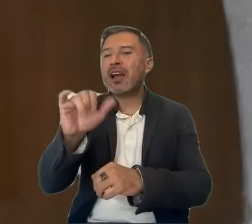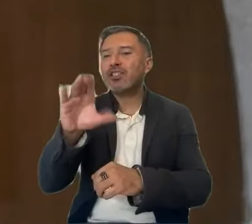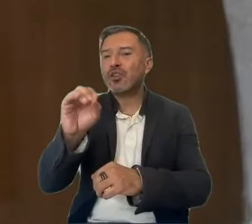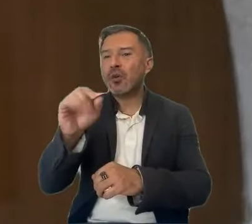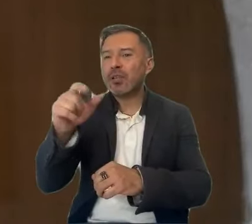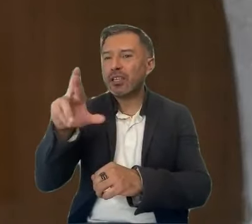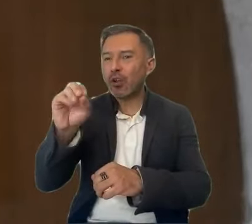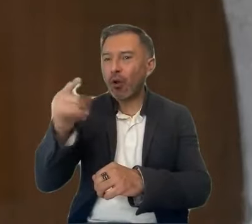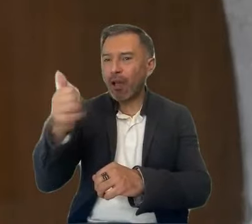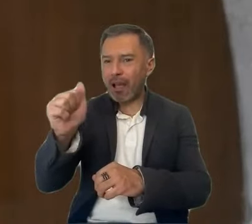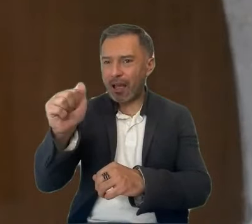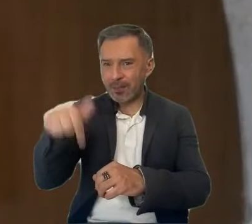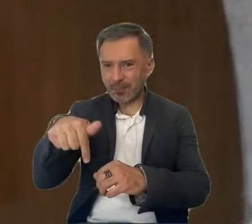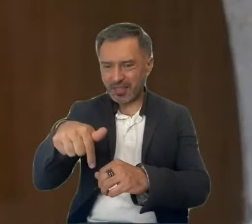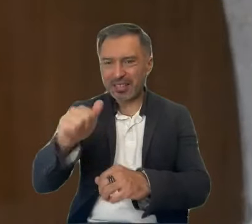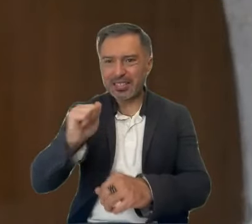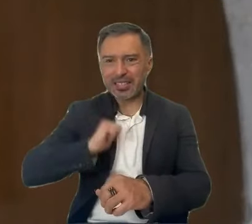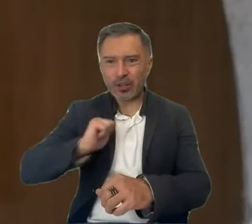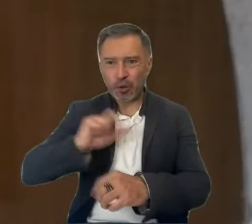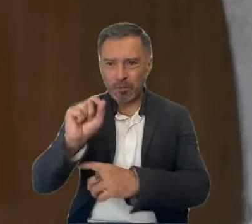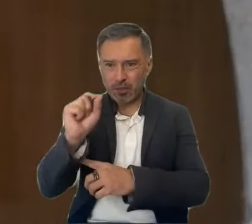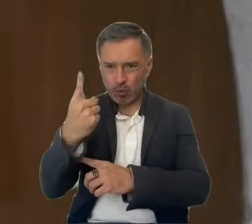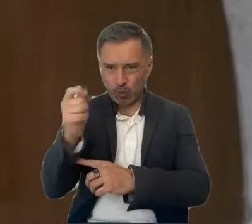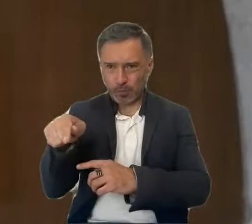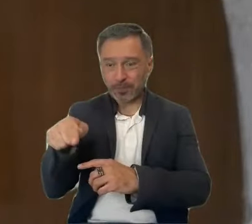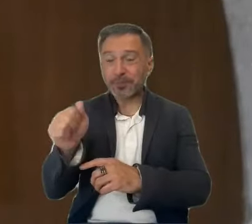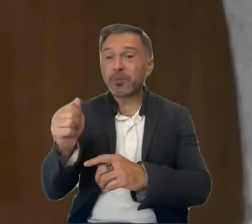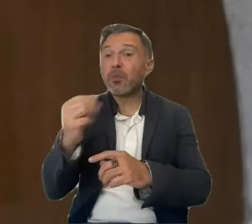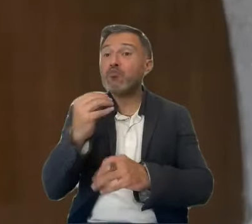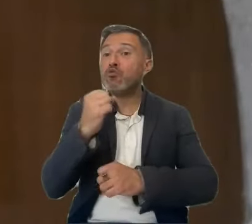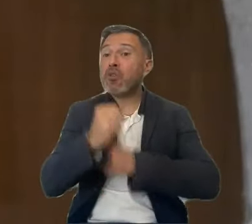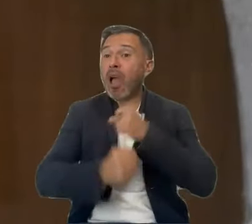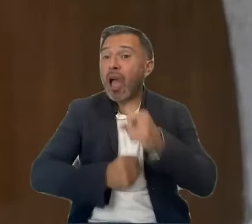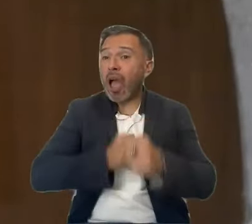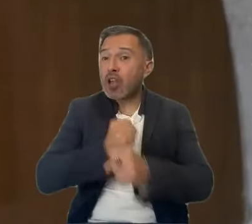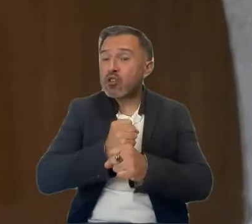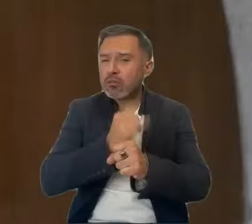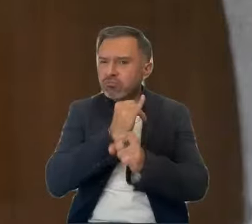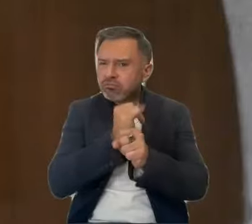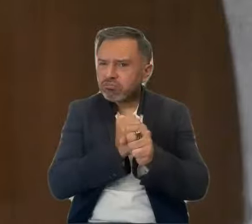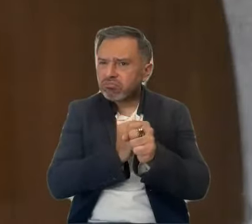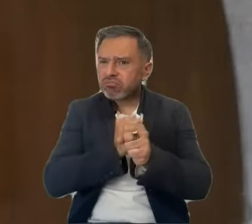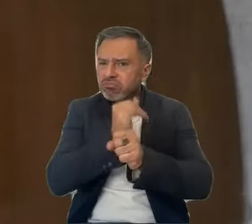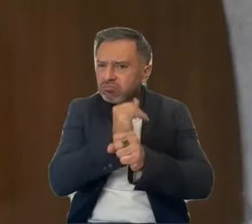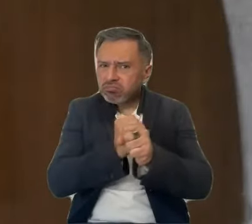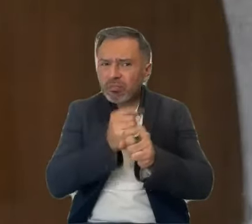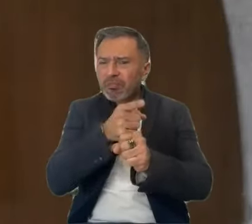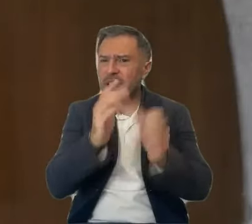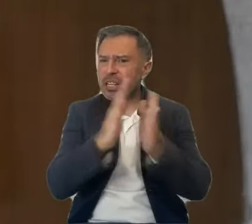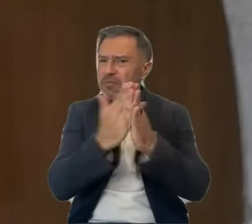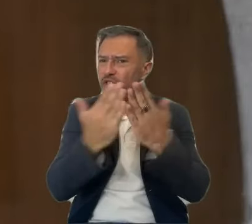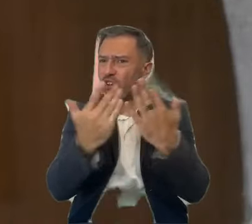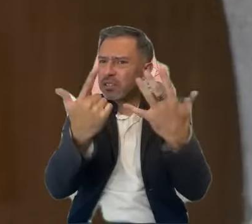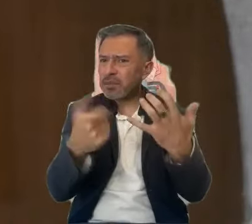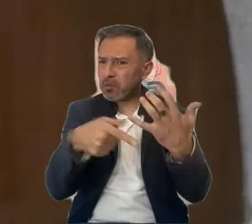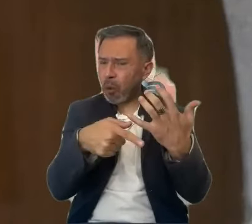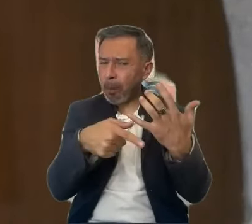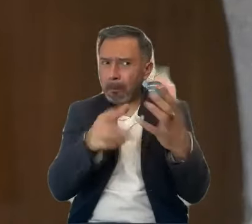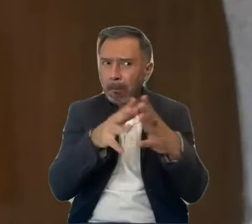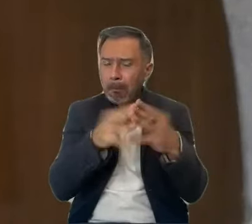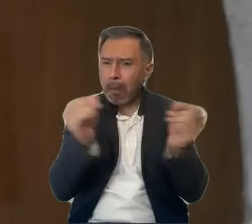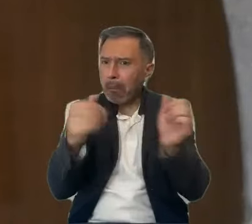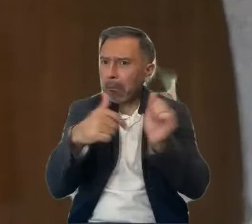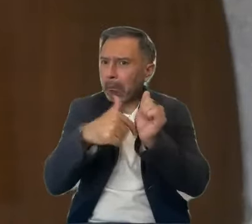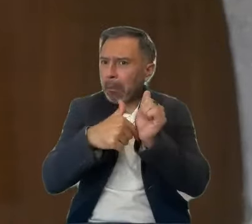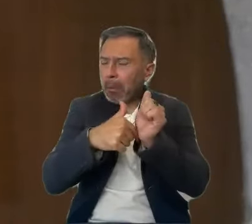XXI, que durante muchos años se dedicaron a investigar las razones por las que se excluyó este libro séptimo. Y después